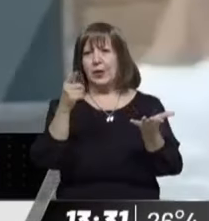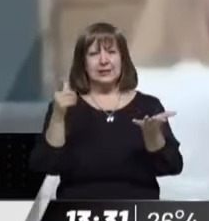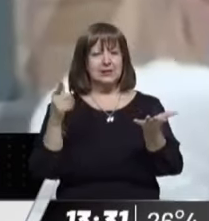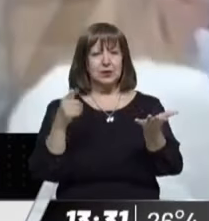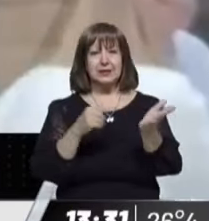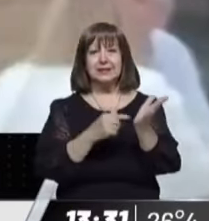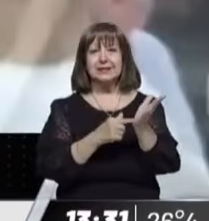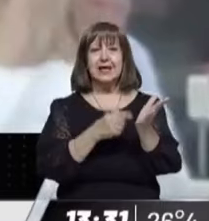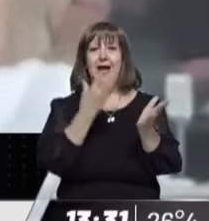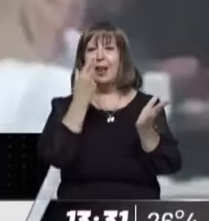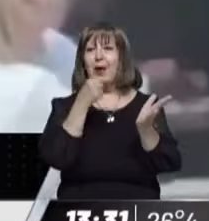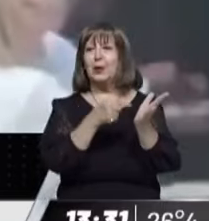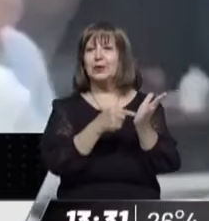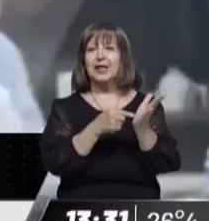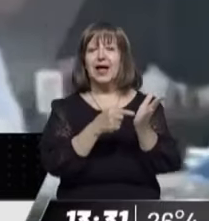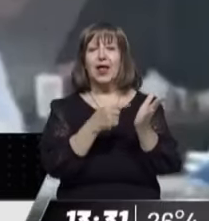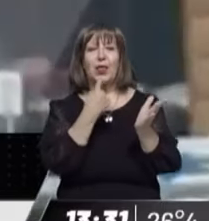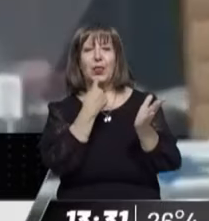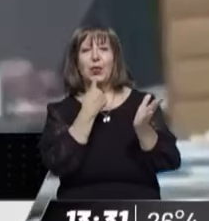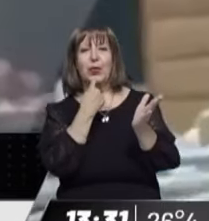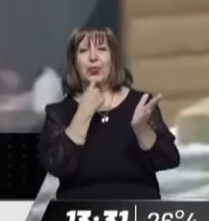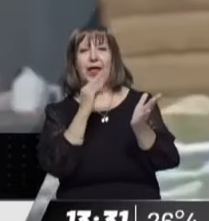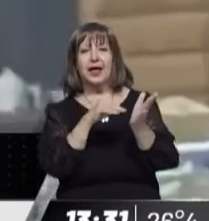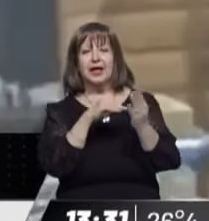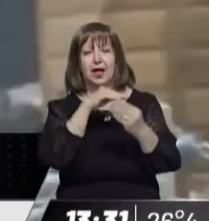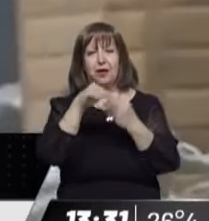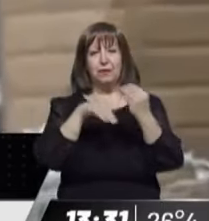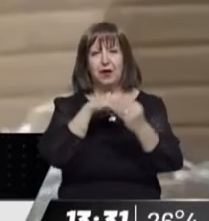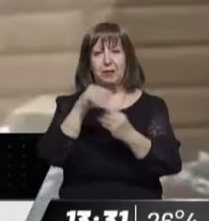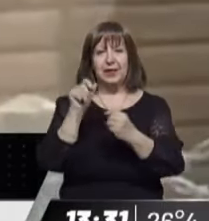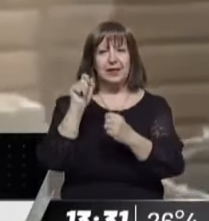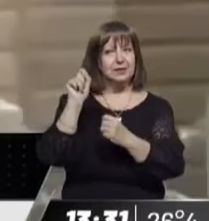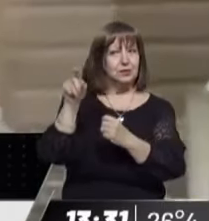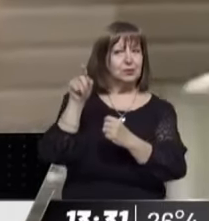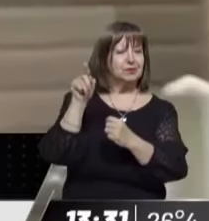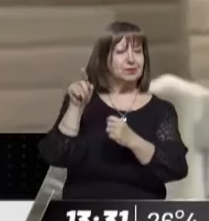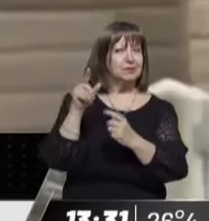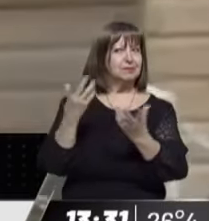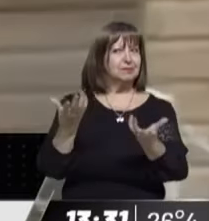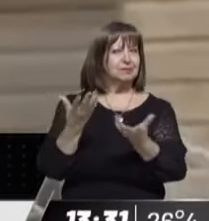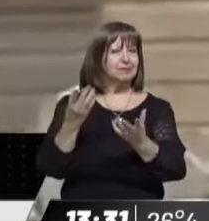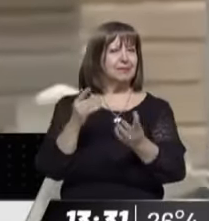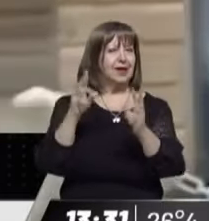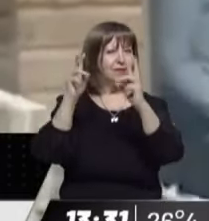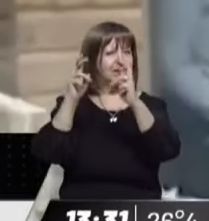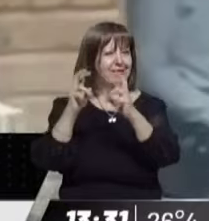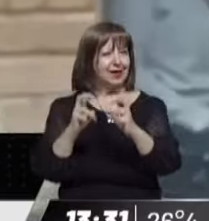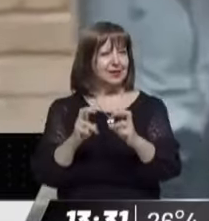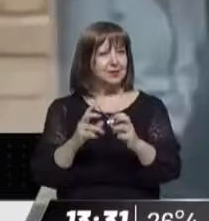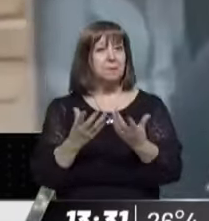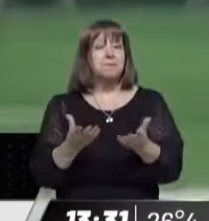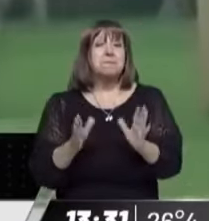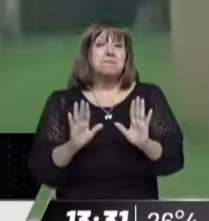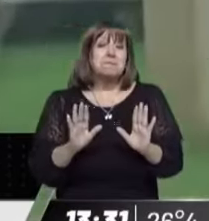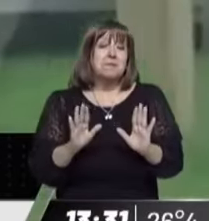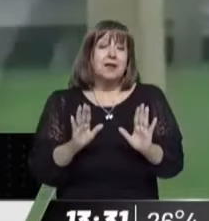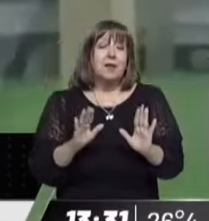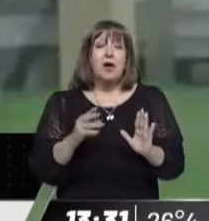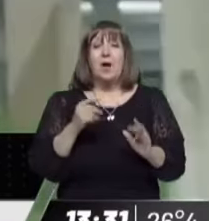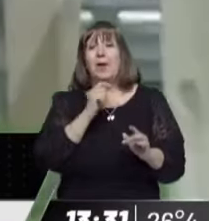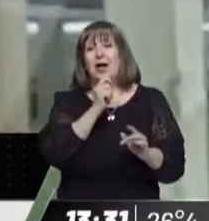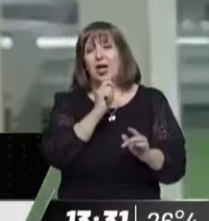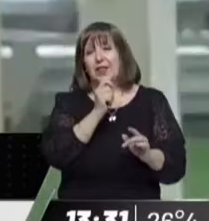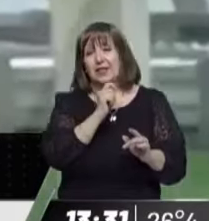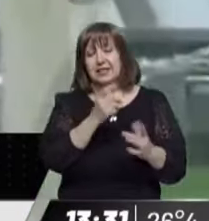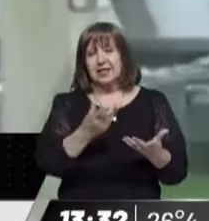Y les encanta tener a la familia real como centro. Vamos a ver qué sucede, porque han